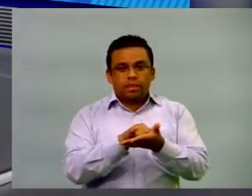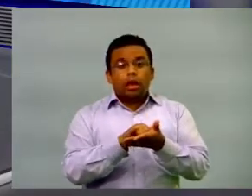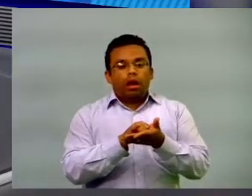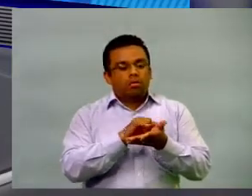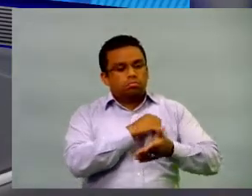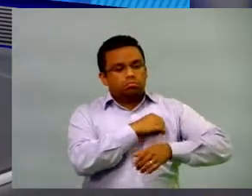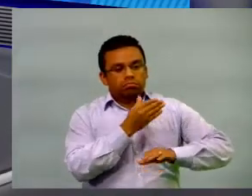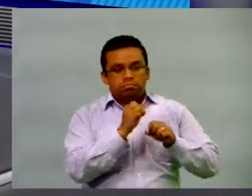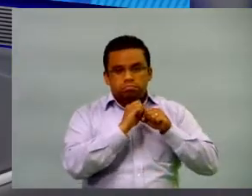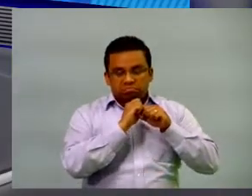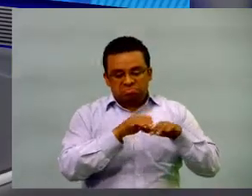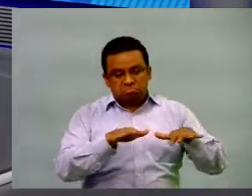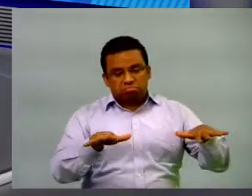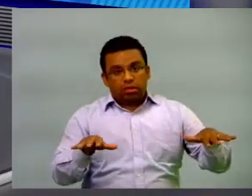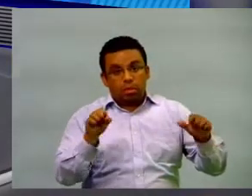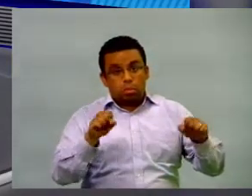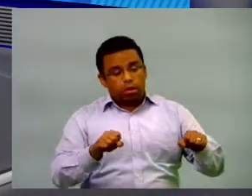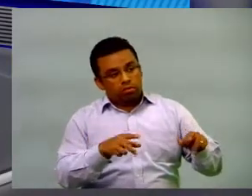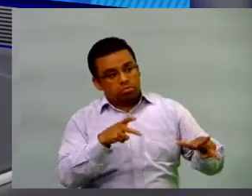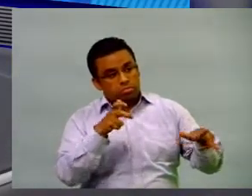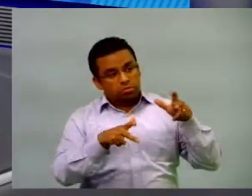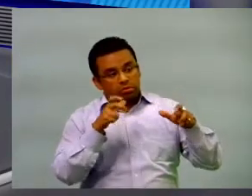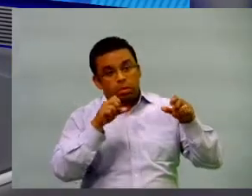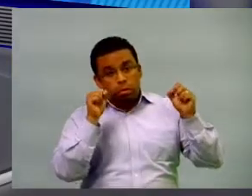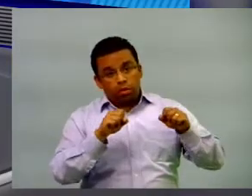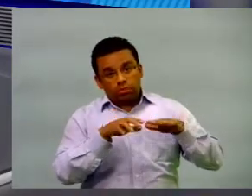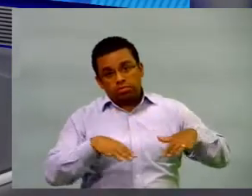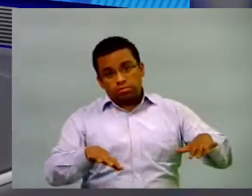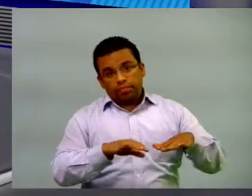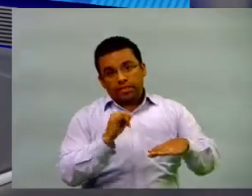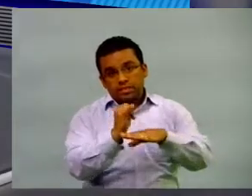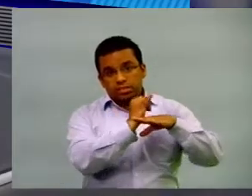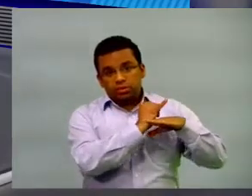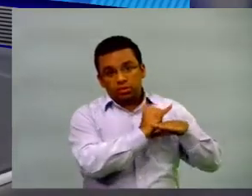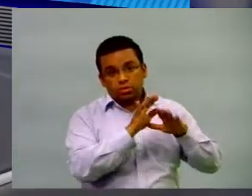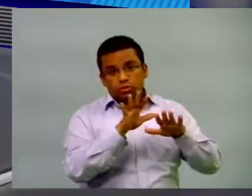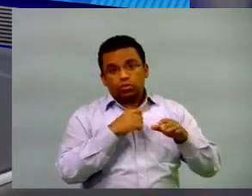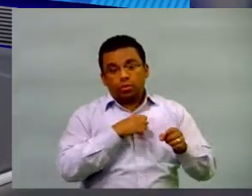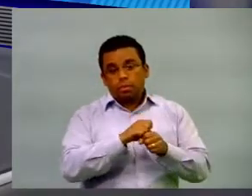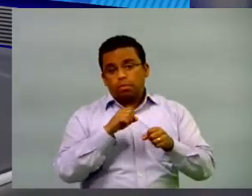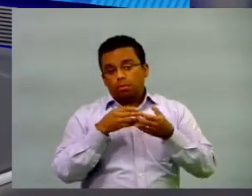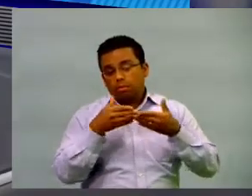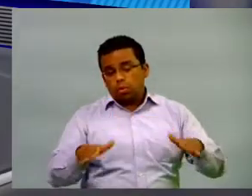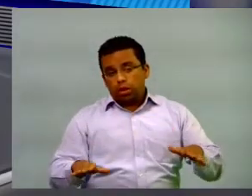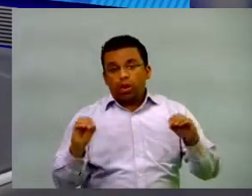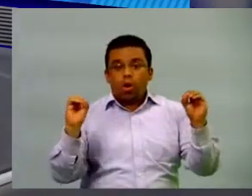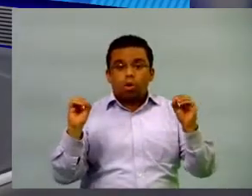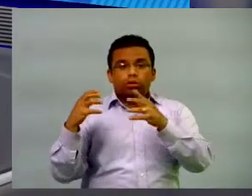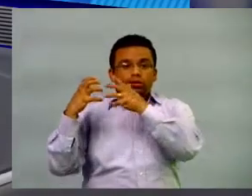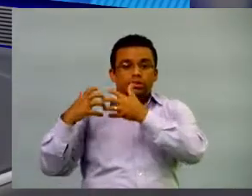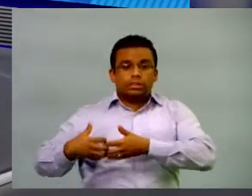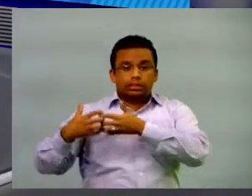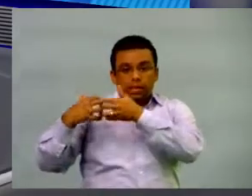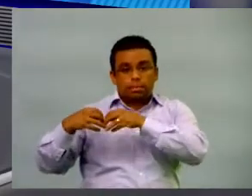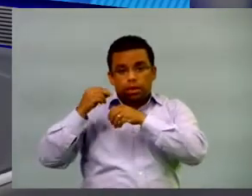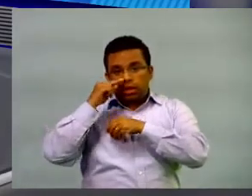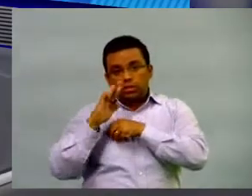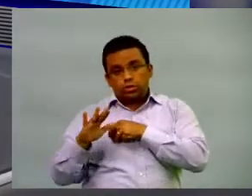hacer uso de ella de diferentes instituciones del sector público, y el Sistema Nacional de Acceso Abierto, que es una